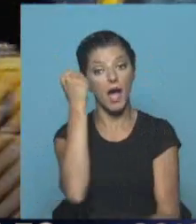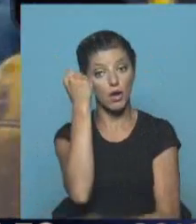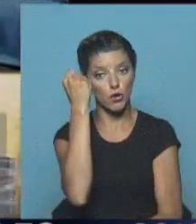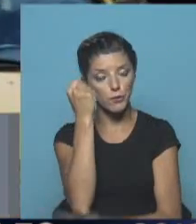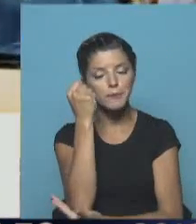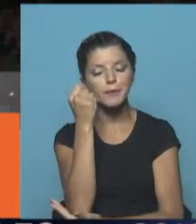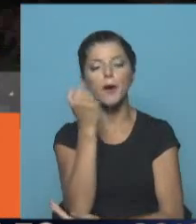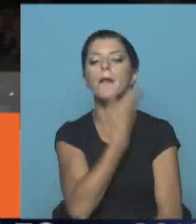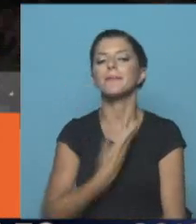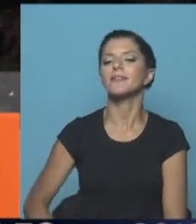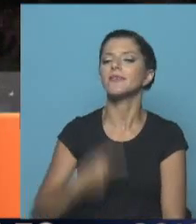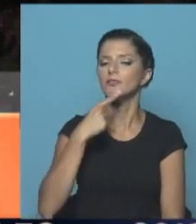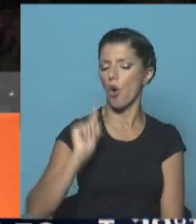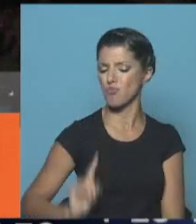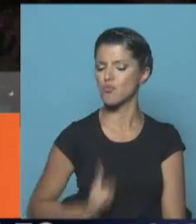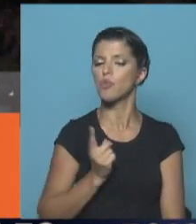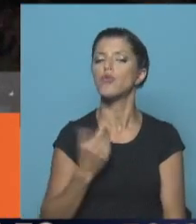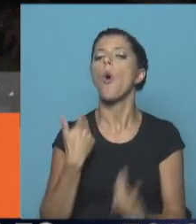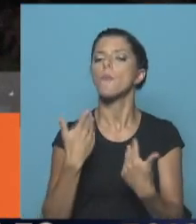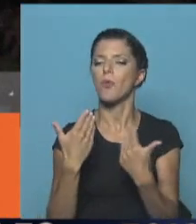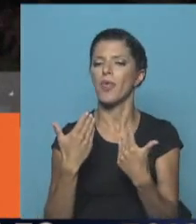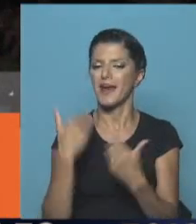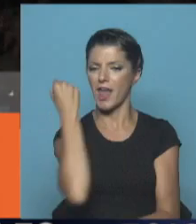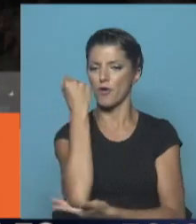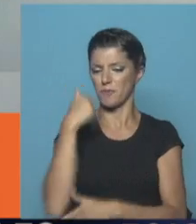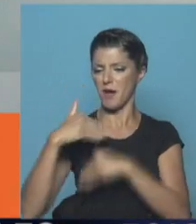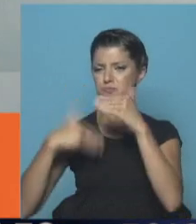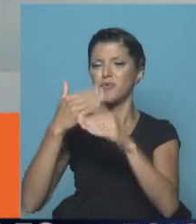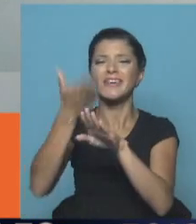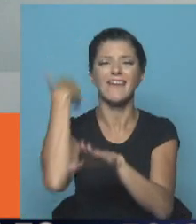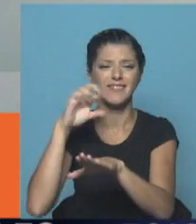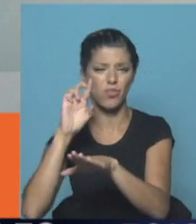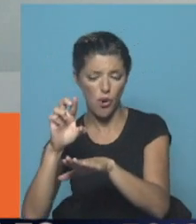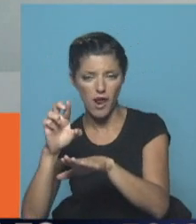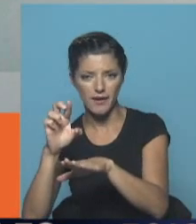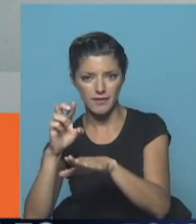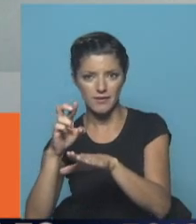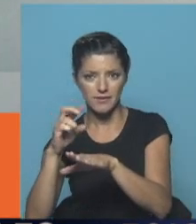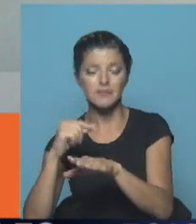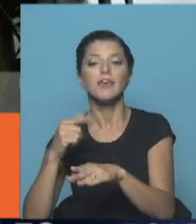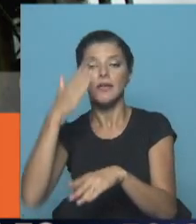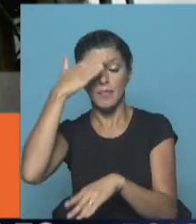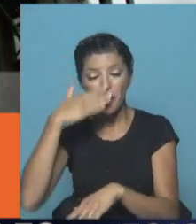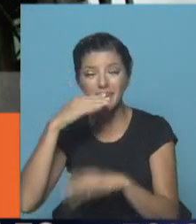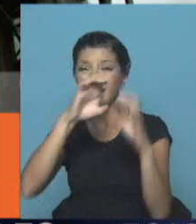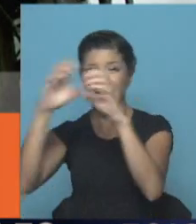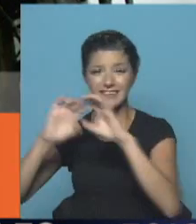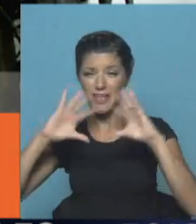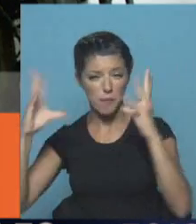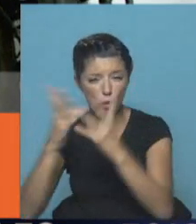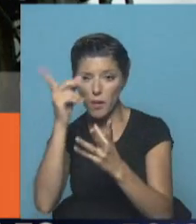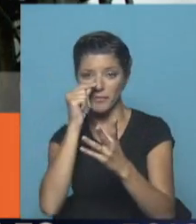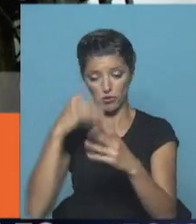su mayor orgullo haber manejado con éxito la economía dolarizada de Ecuador, logrando salir airoso de la crisis del